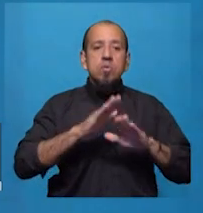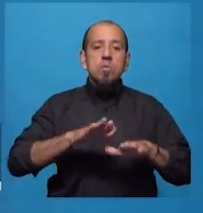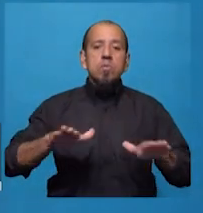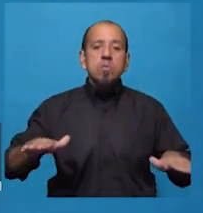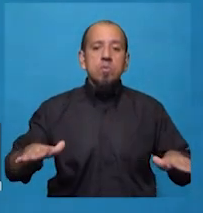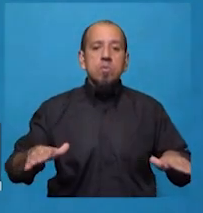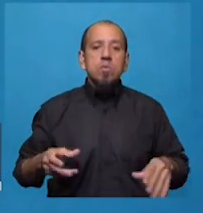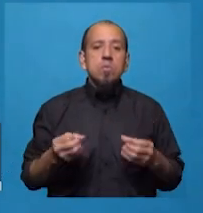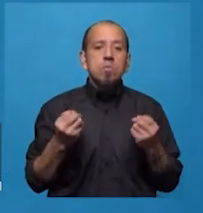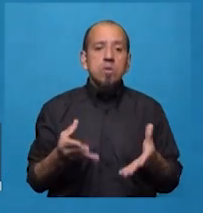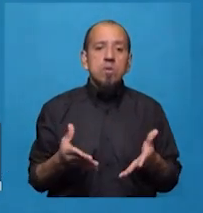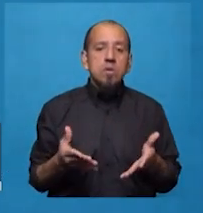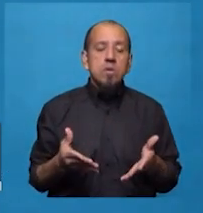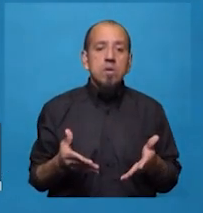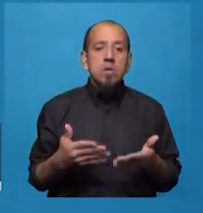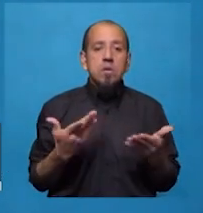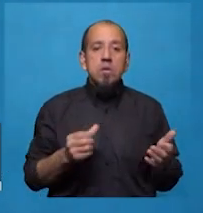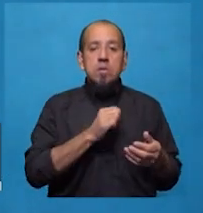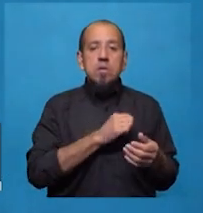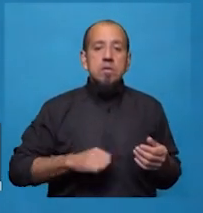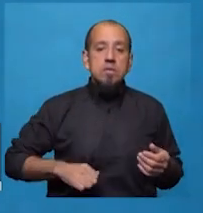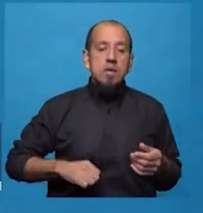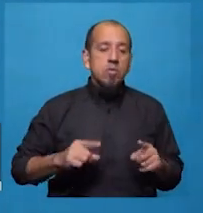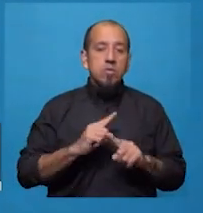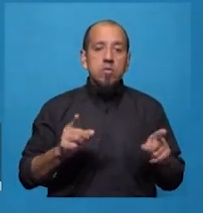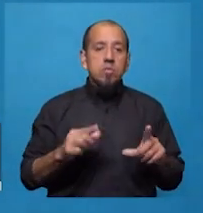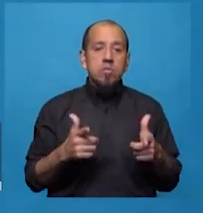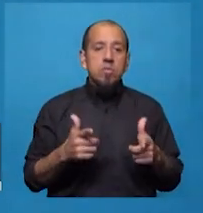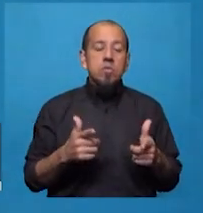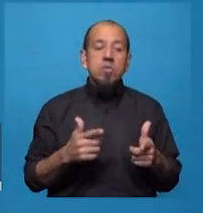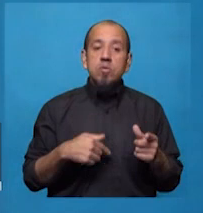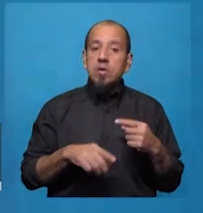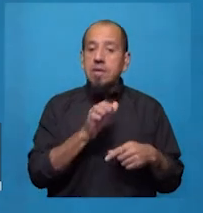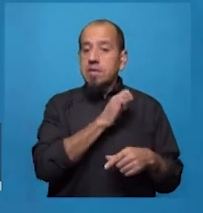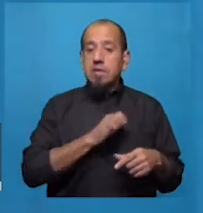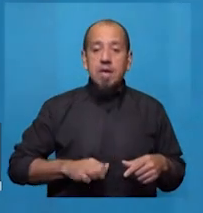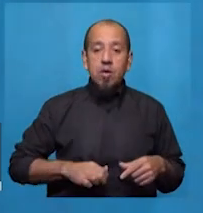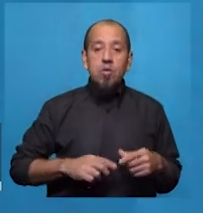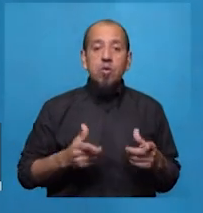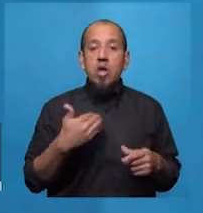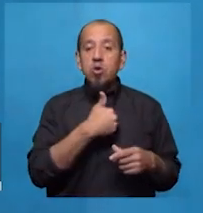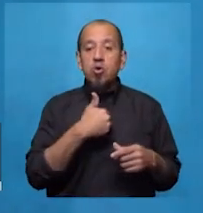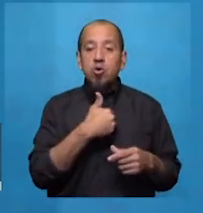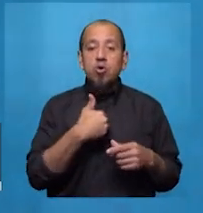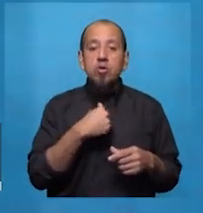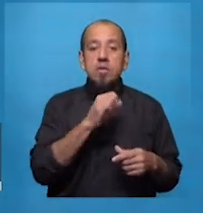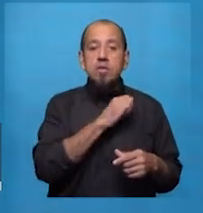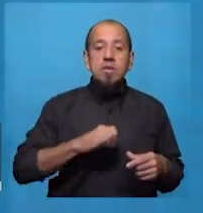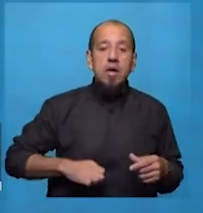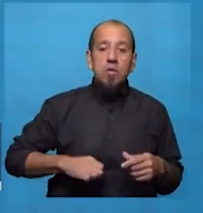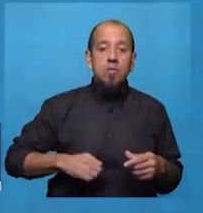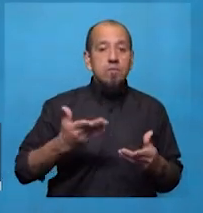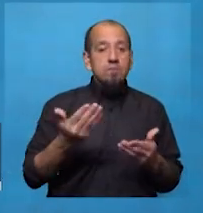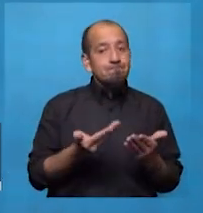esas Por qué pasa eso Porque el estado se retiró Y si el estado se retiró otro otra fuerza ocupa su lugar y